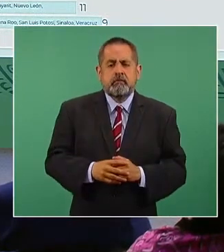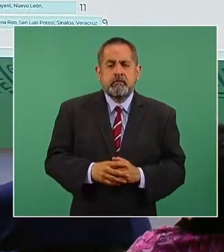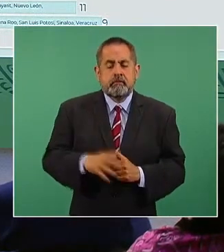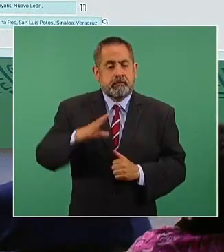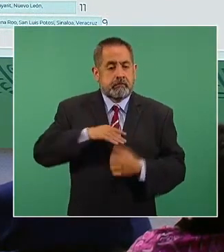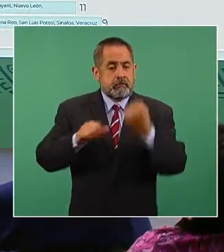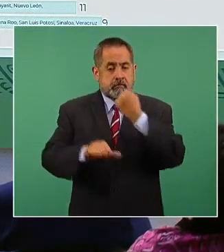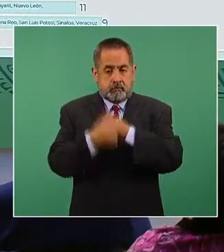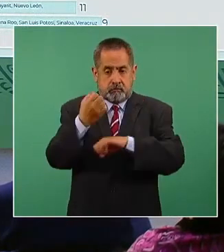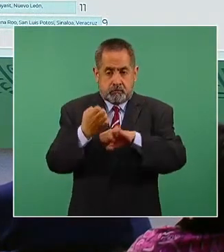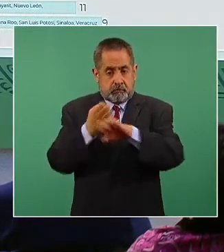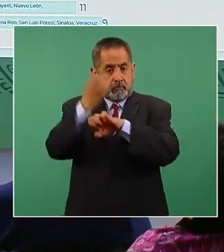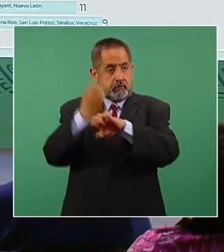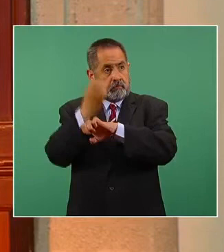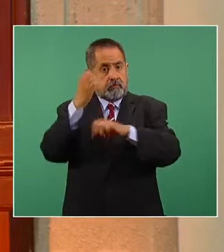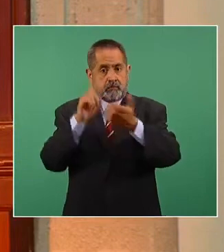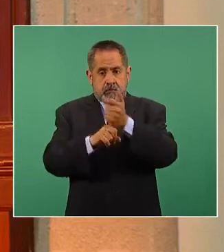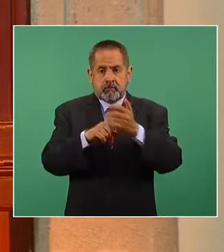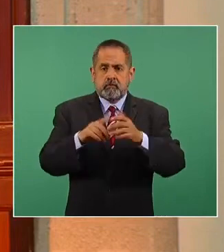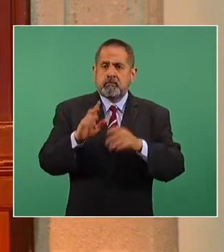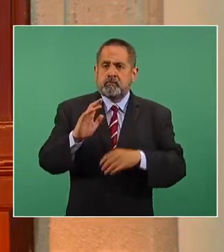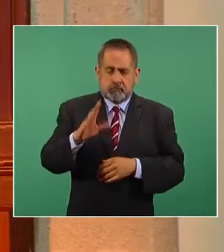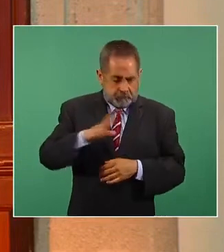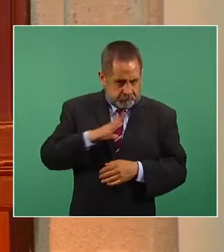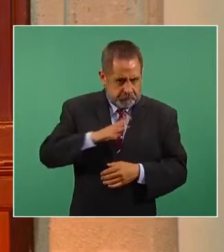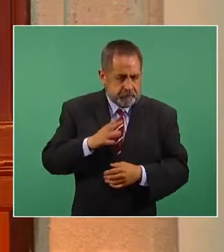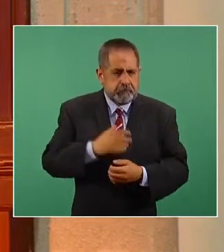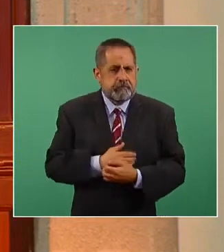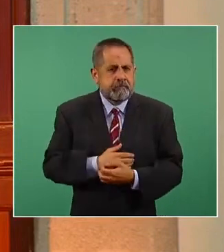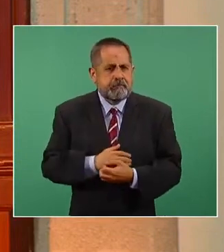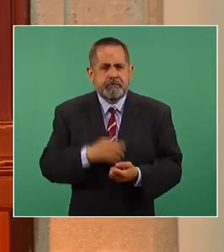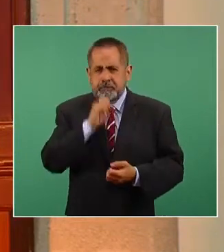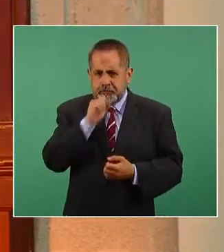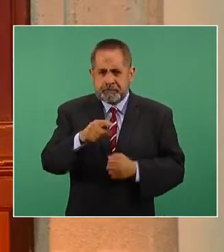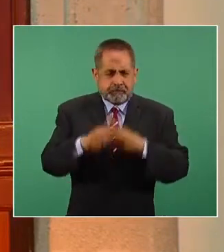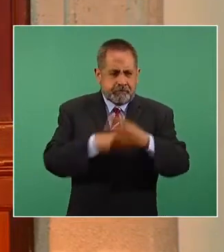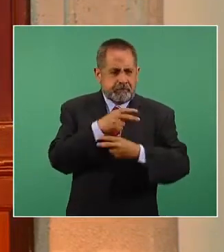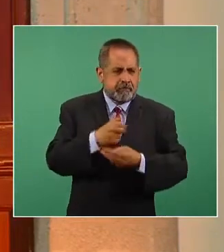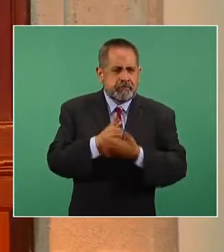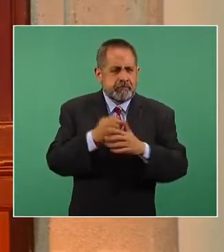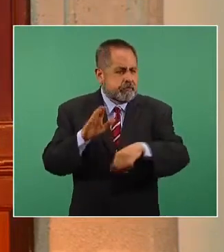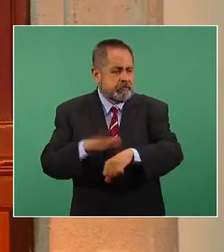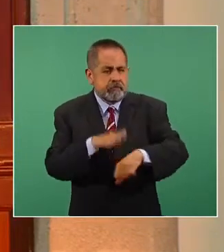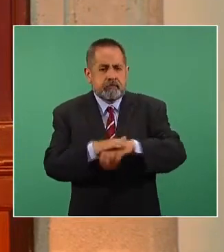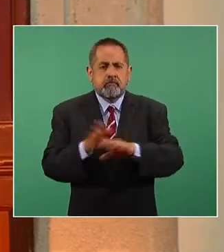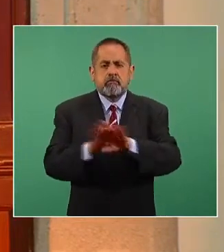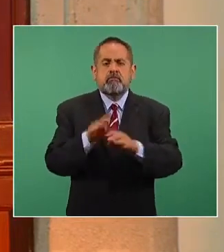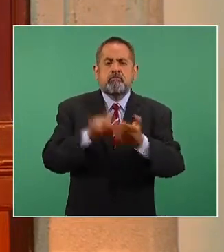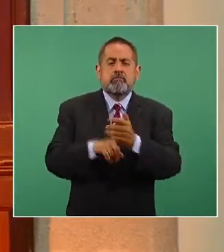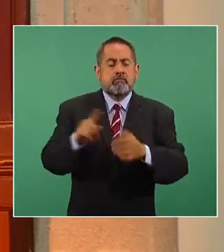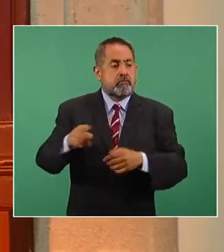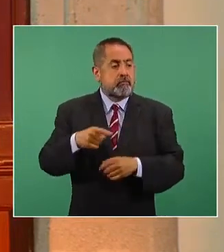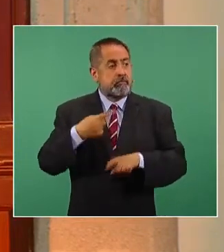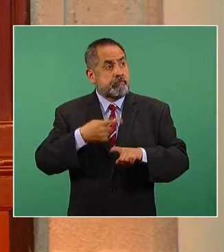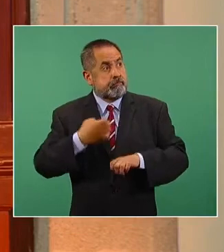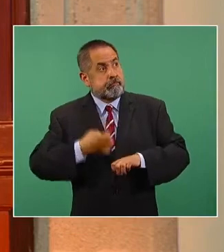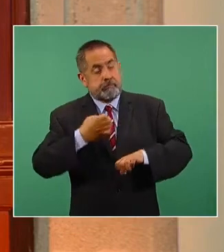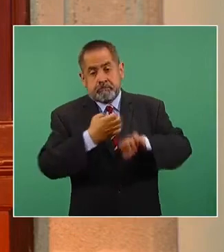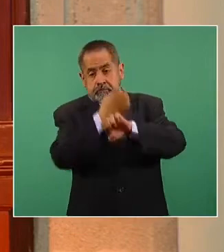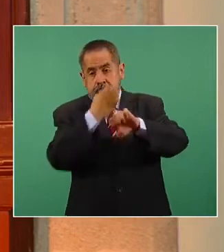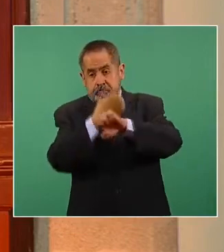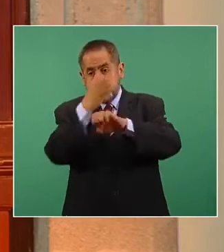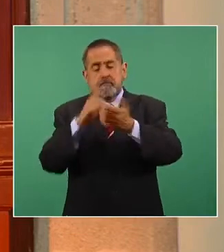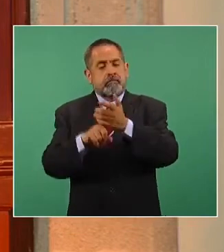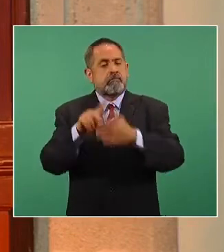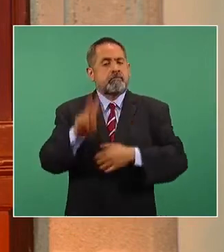Hay 11 entidades federativas que ya lo tienen, y también señalar que en cada entidad federativa